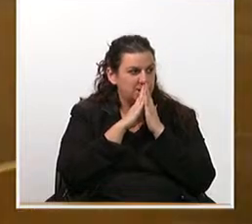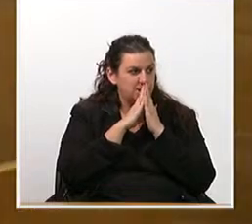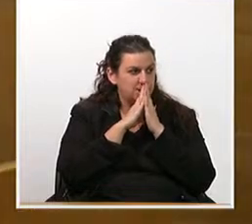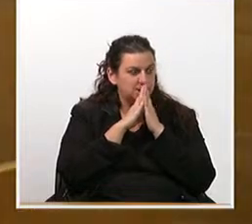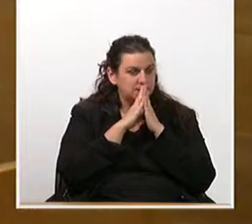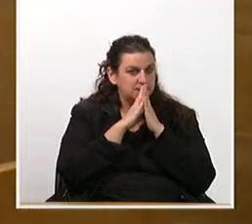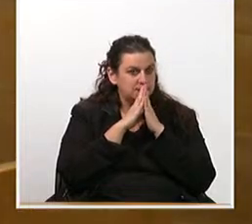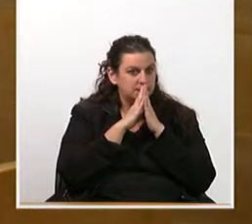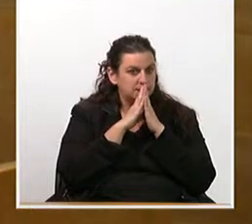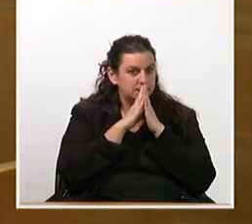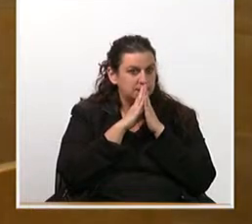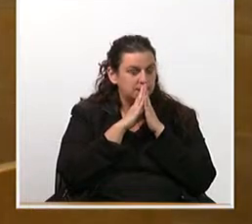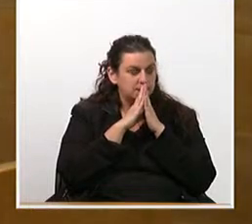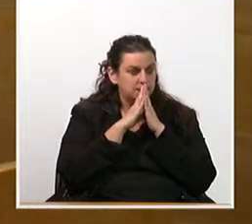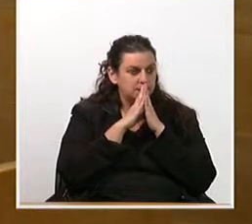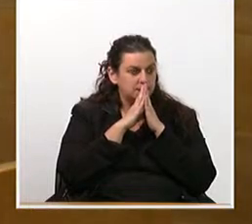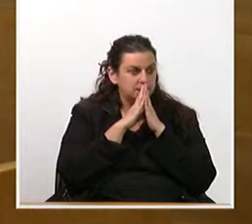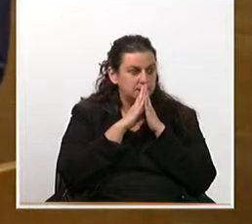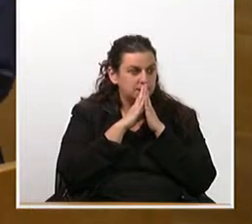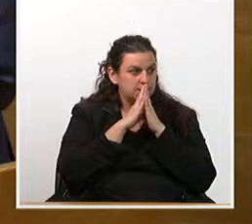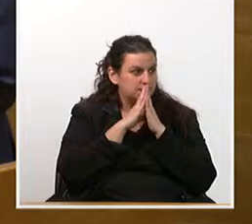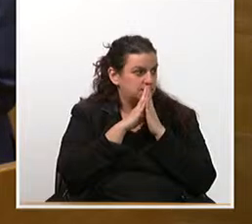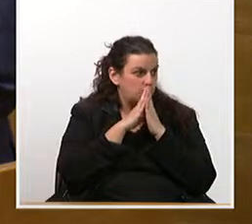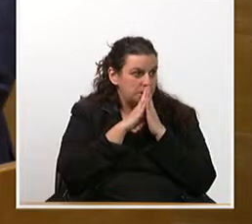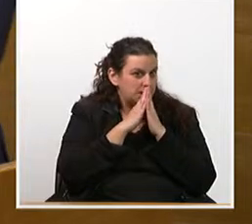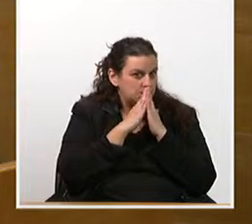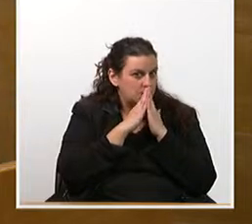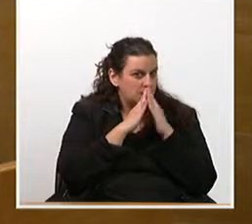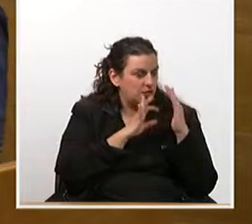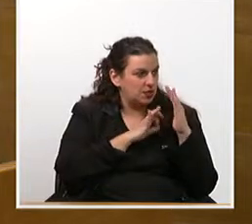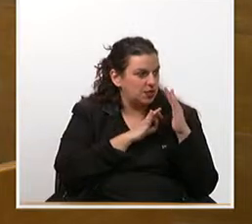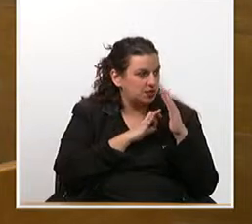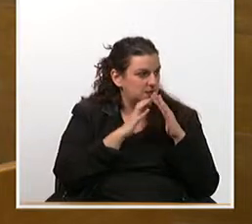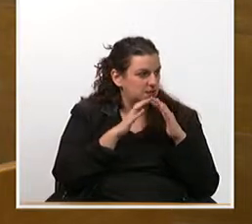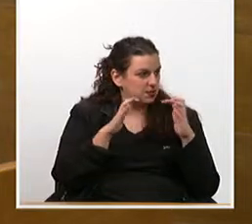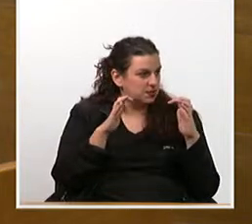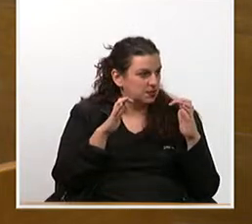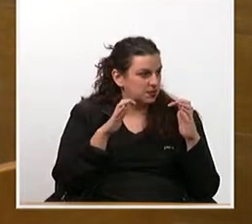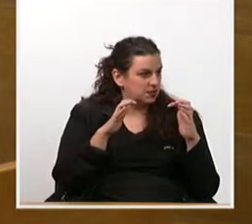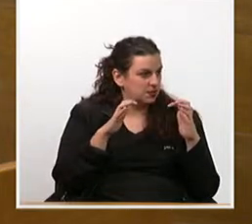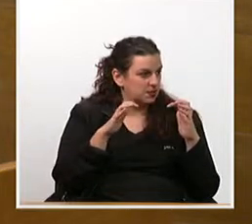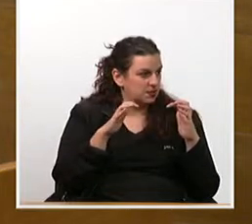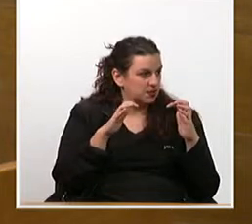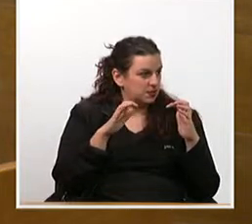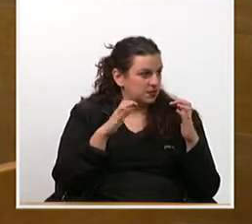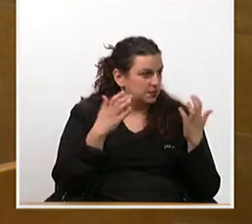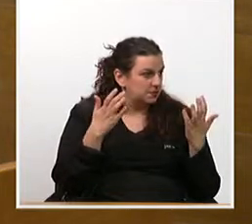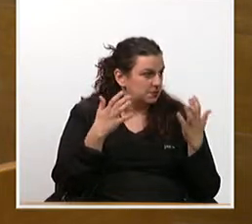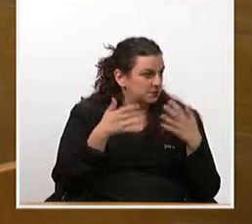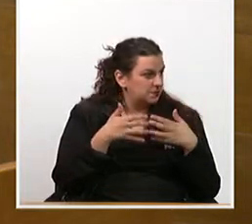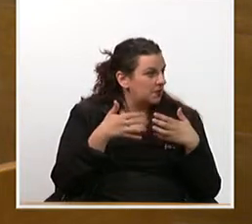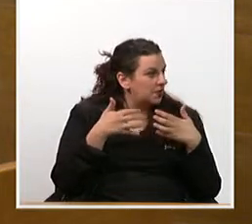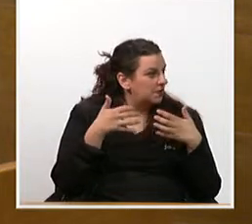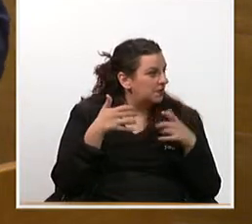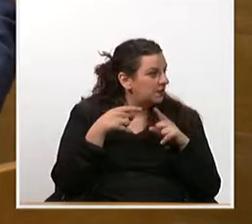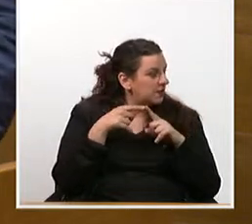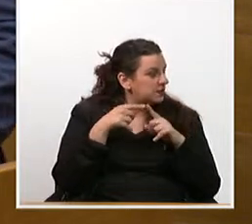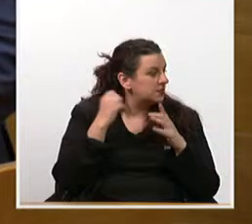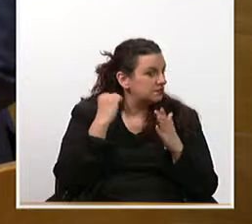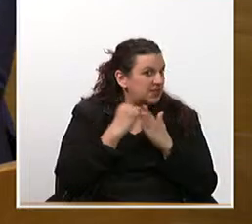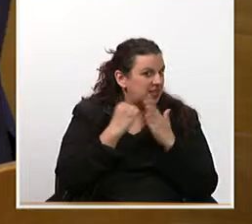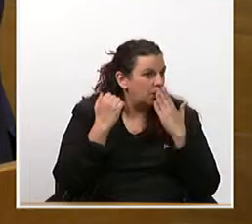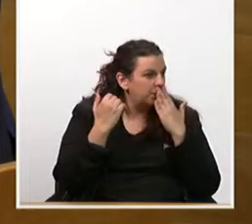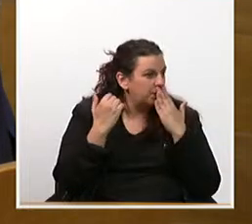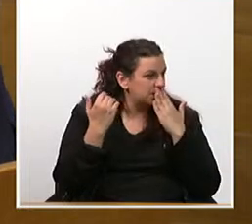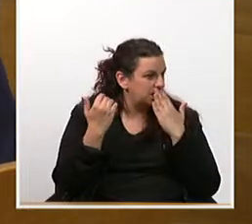conseller señorías quiero comenzar Mi intervención con una frase mítica se podría calificar de